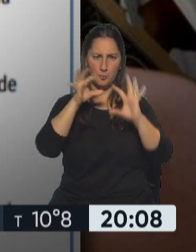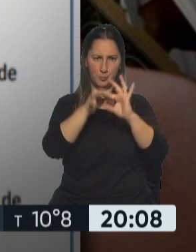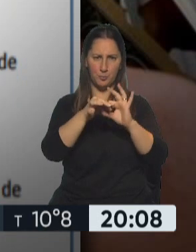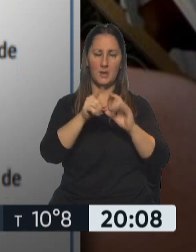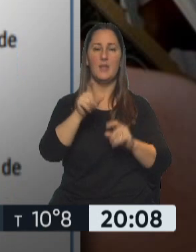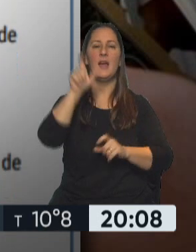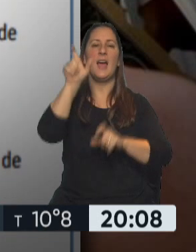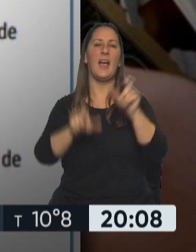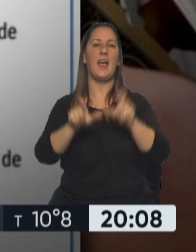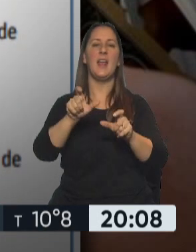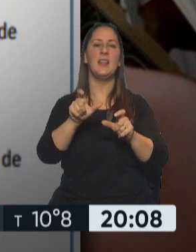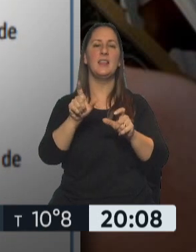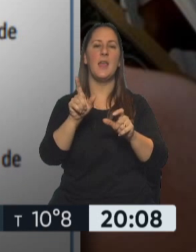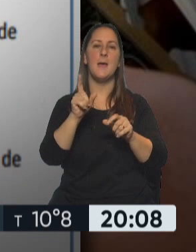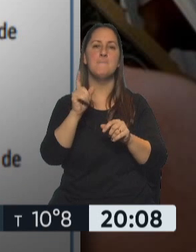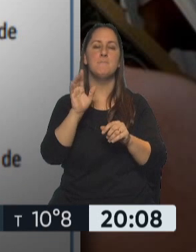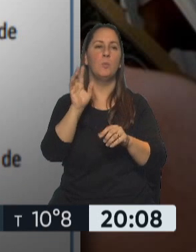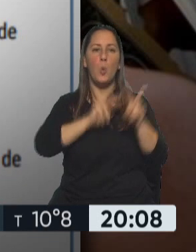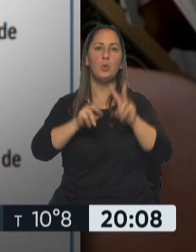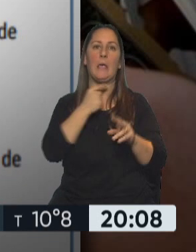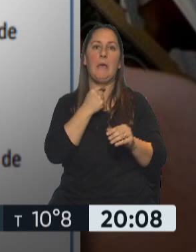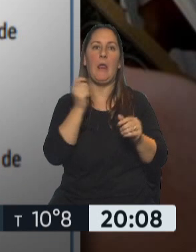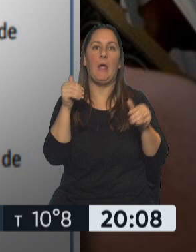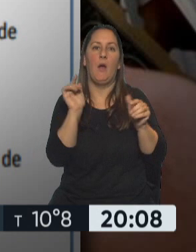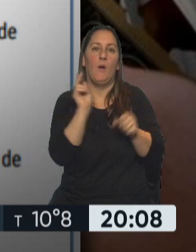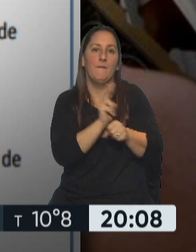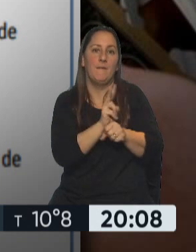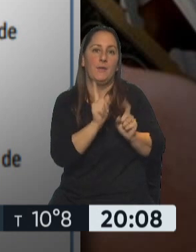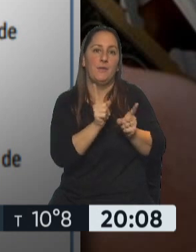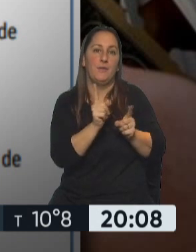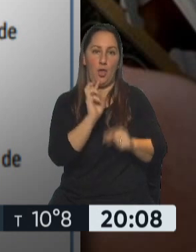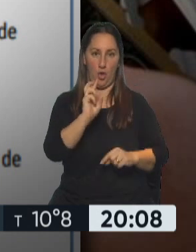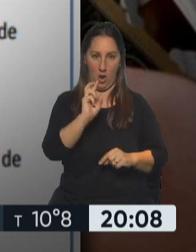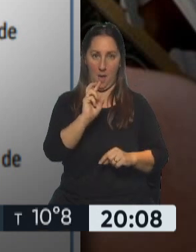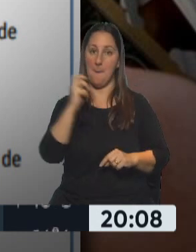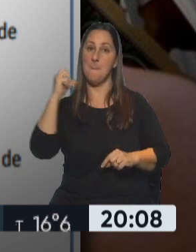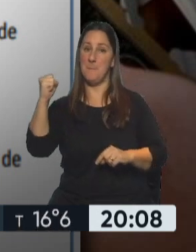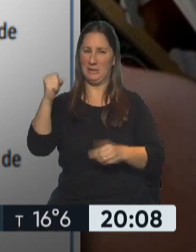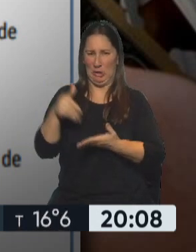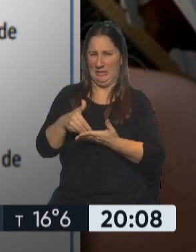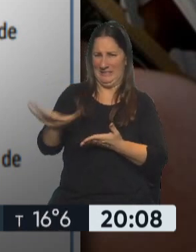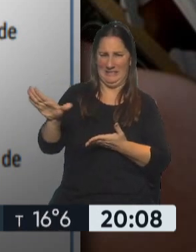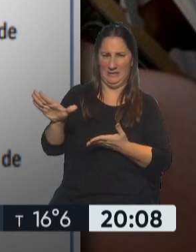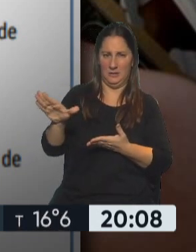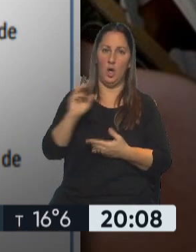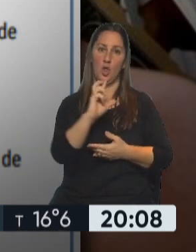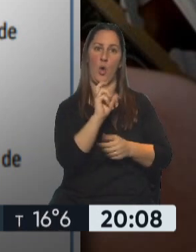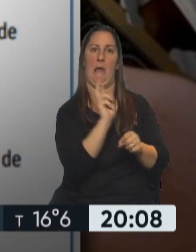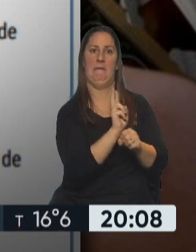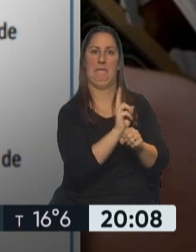decir la gente se refugia en el dólar en el papel argentino lo desprecian esa